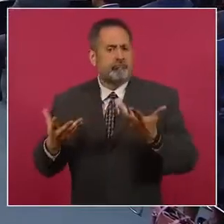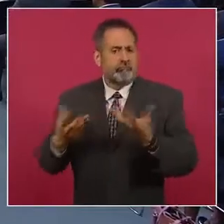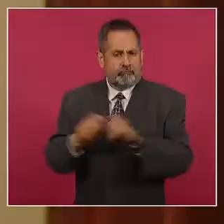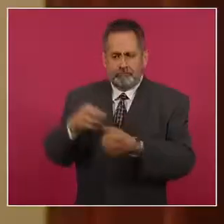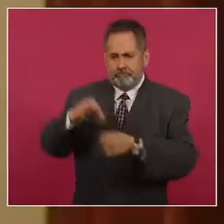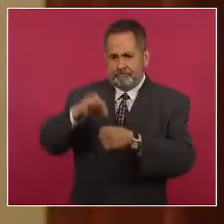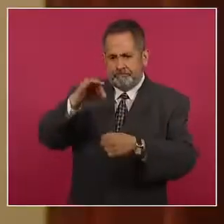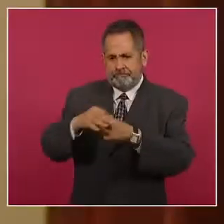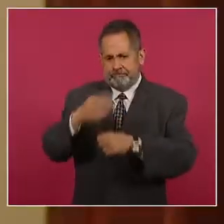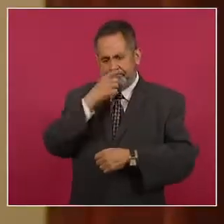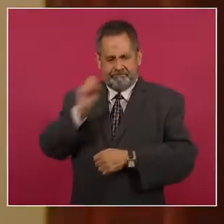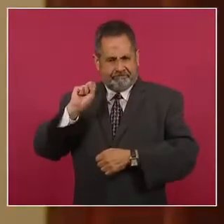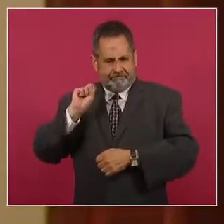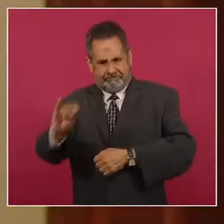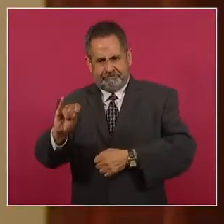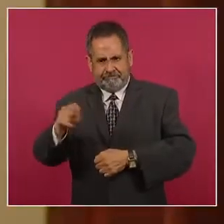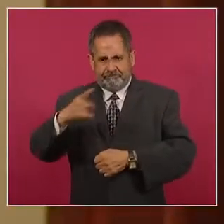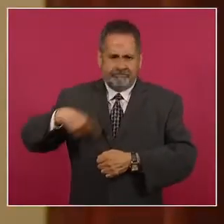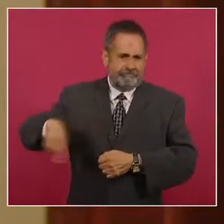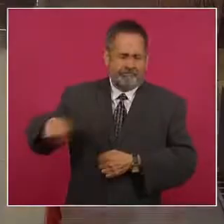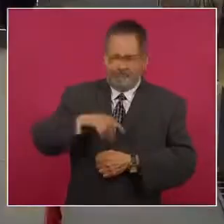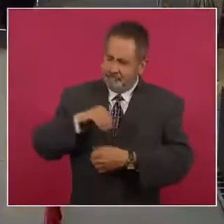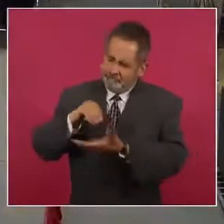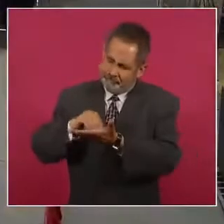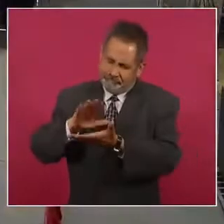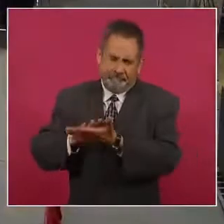la reforma electoral.